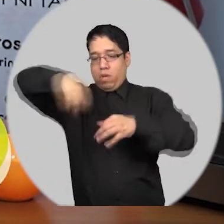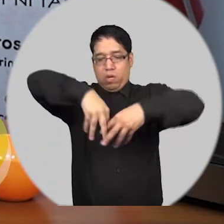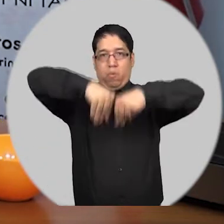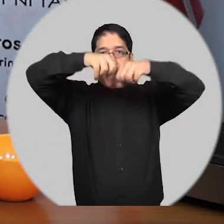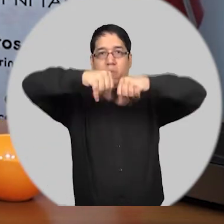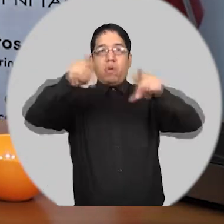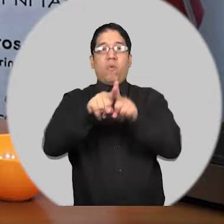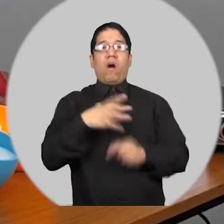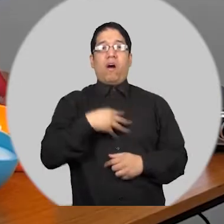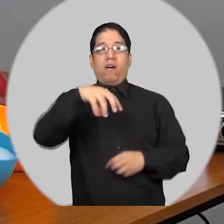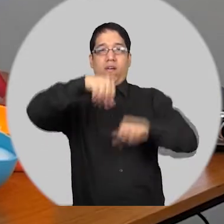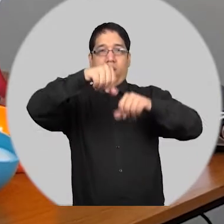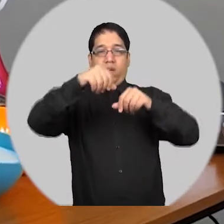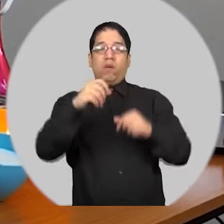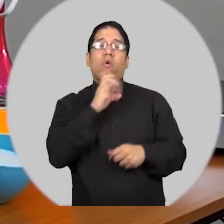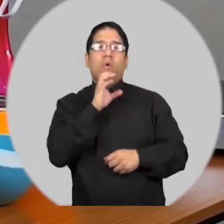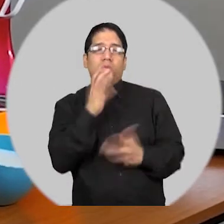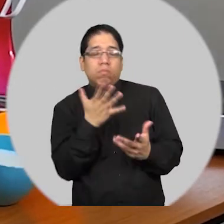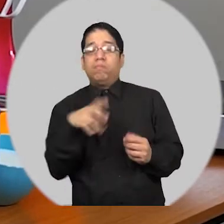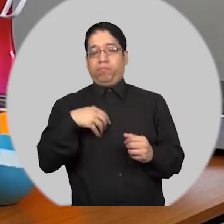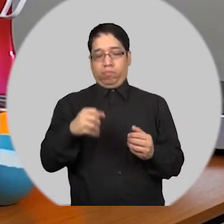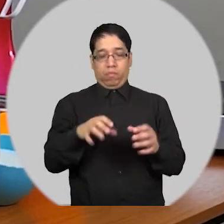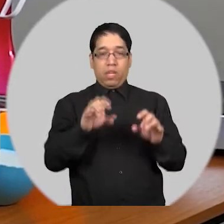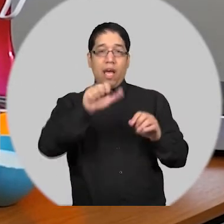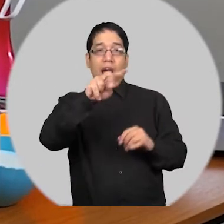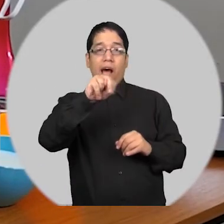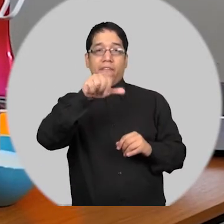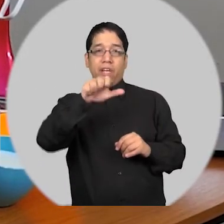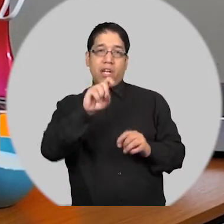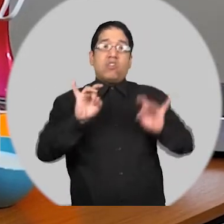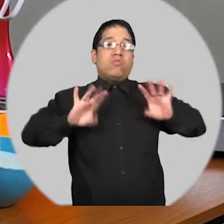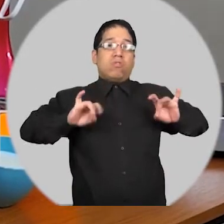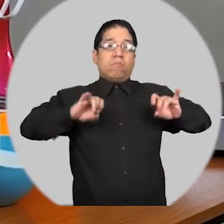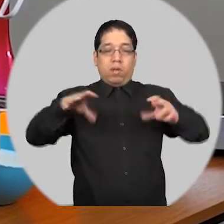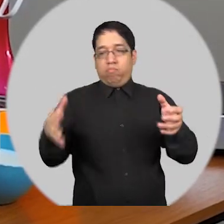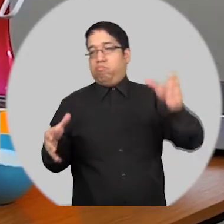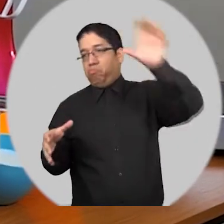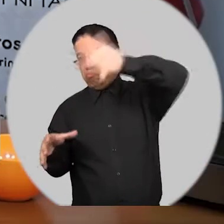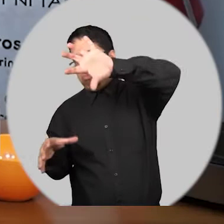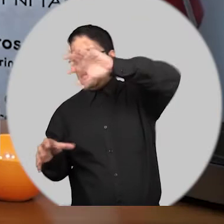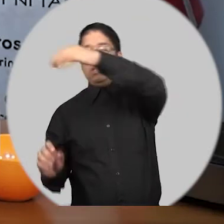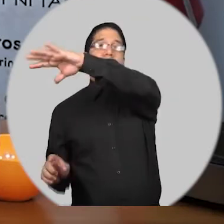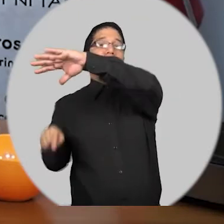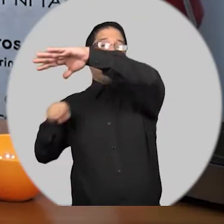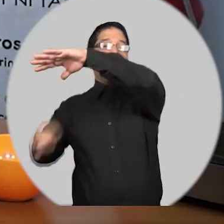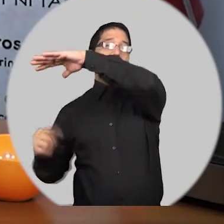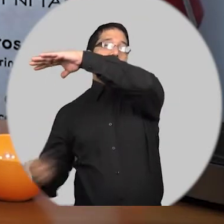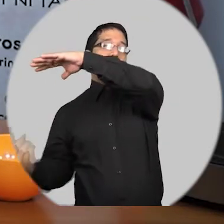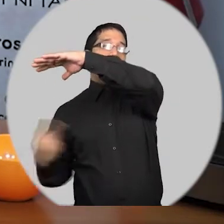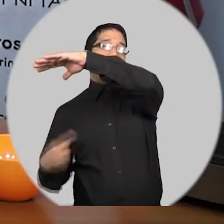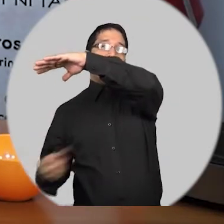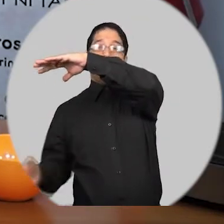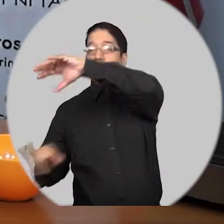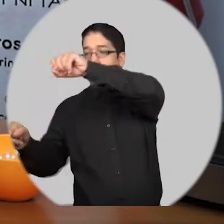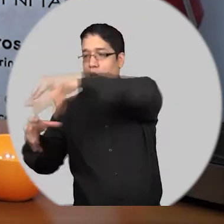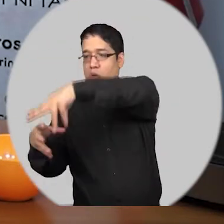Las hojuelas ponemos en la procesadora o en la licuadora y procesamos, nos sale la